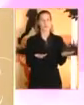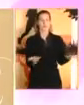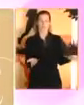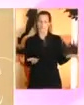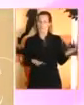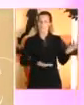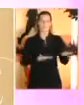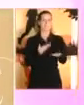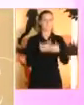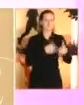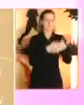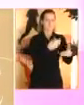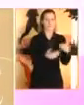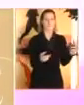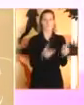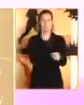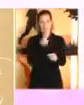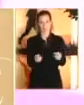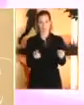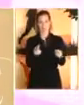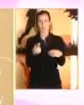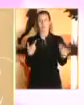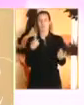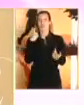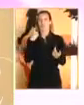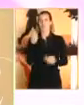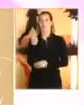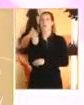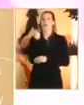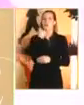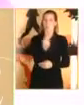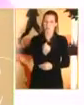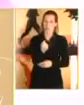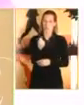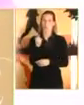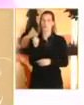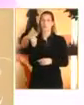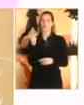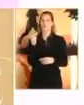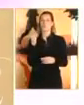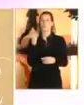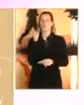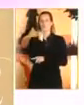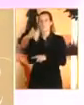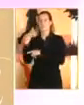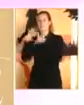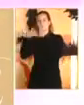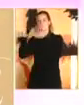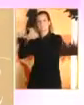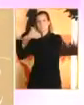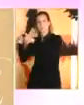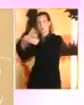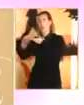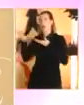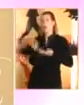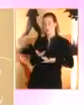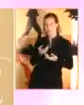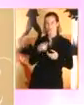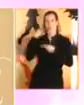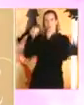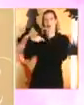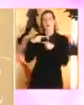que tener muy claro, pues, que hay que contar con unos apoyos, que las instituciones se tienen que involucrar un poquito más, que los padres